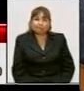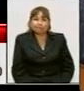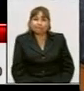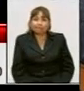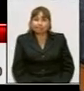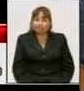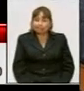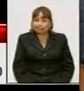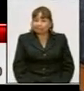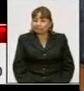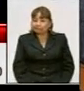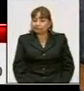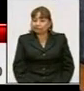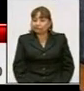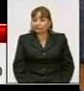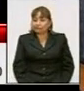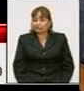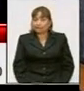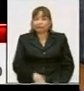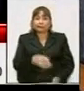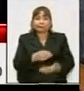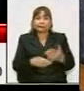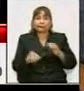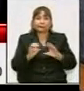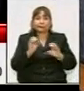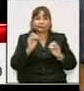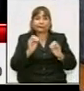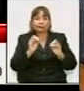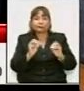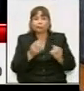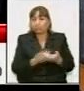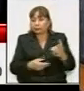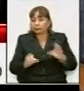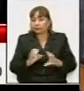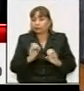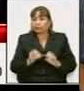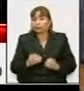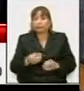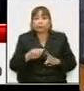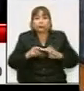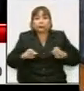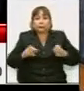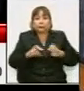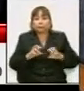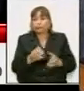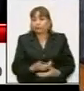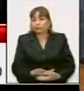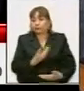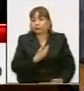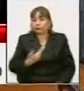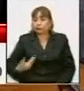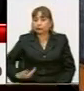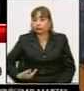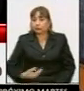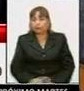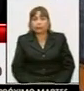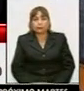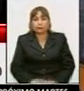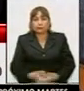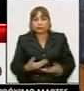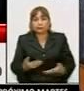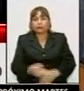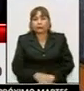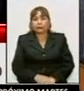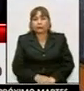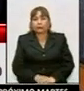movimiento. ¿En qué fecha se desempeñó usted como coordinador parlamentario del gobierno? Como